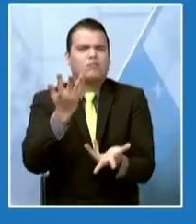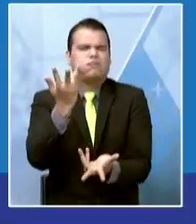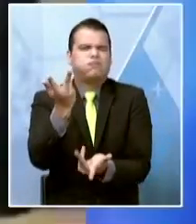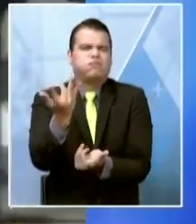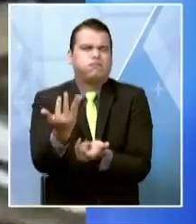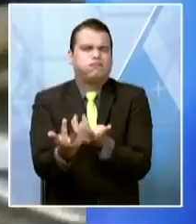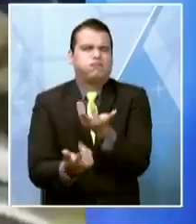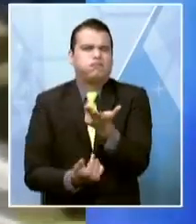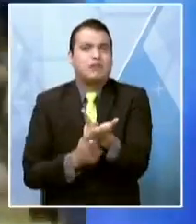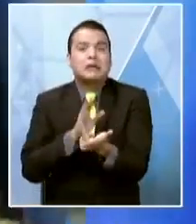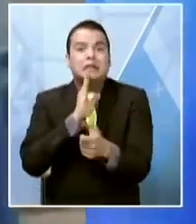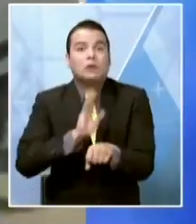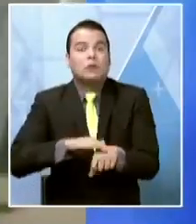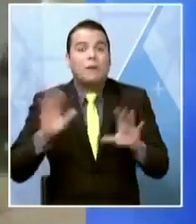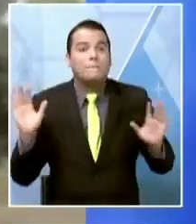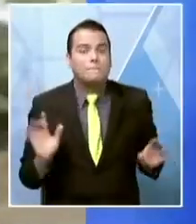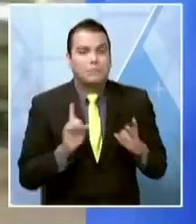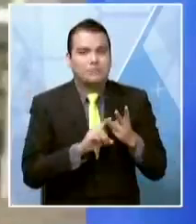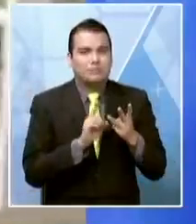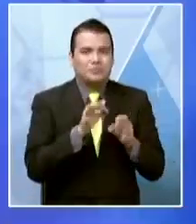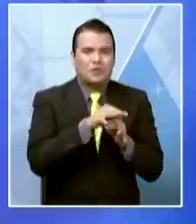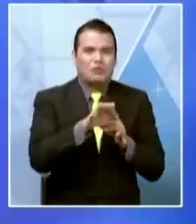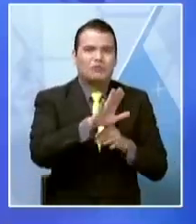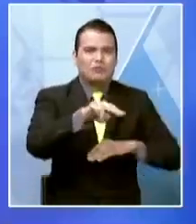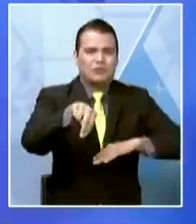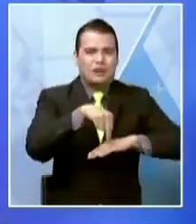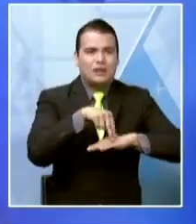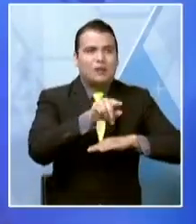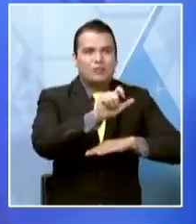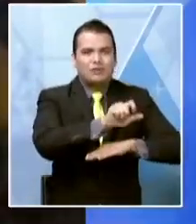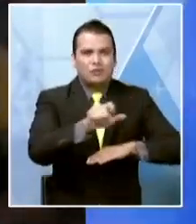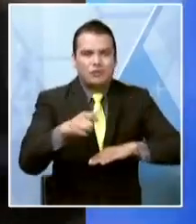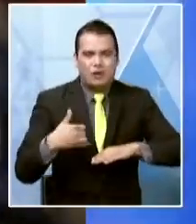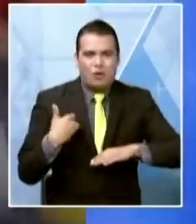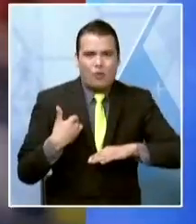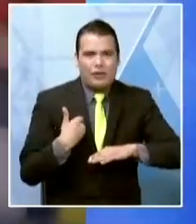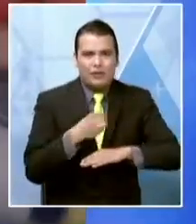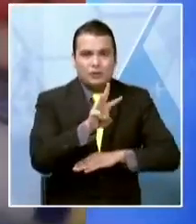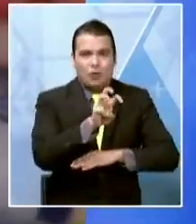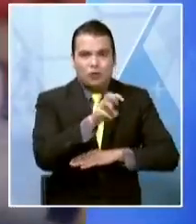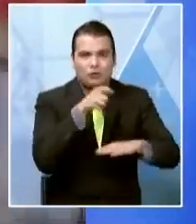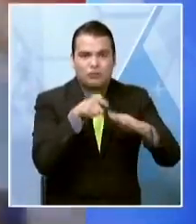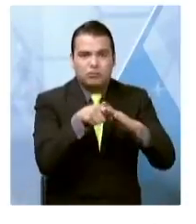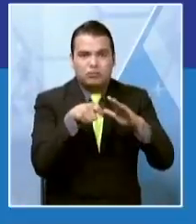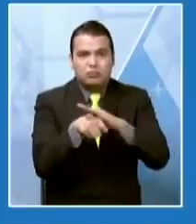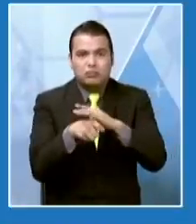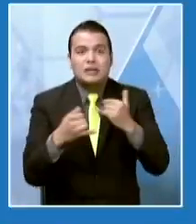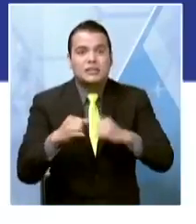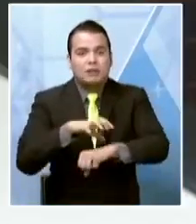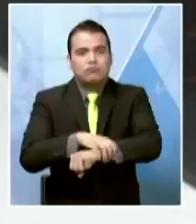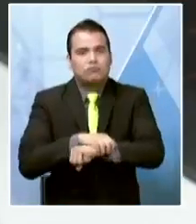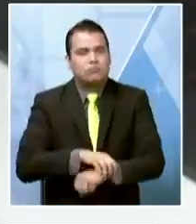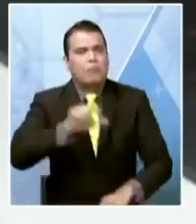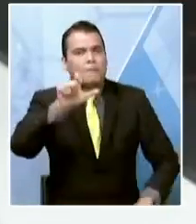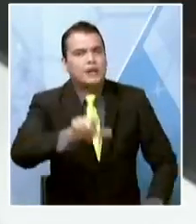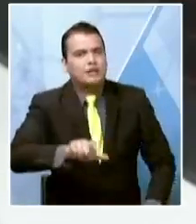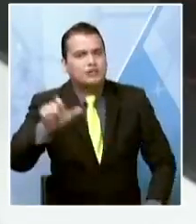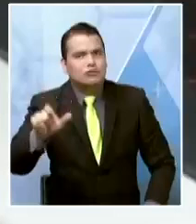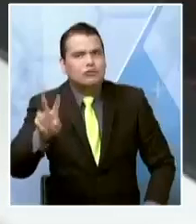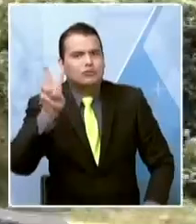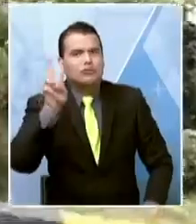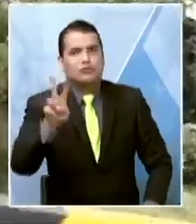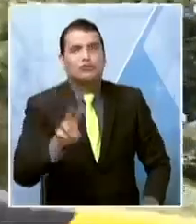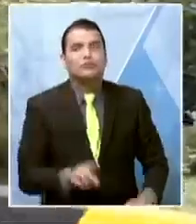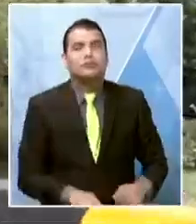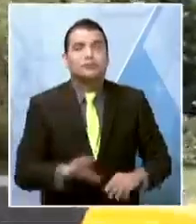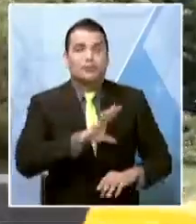quemada. En Samaniego, Nariño, hay 12 detenidos por la masacre de 8 jóvenes. Los moteles